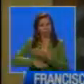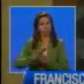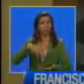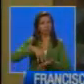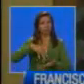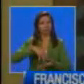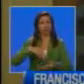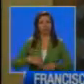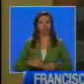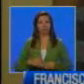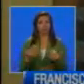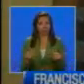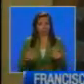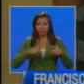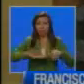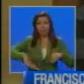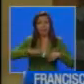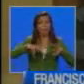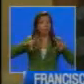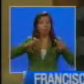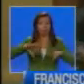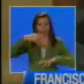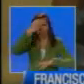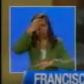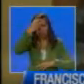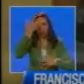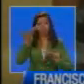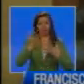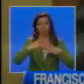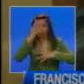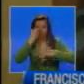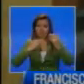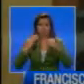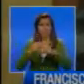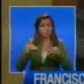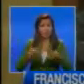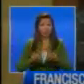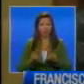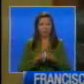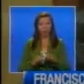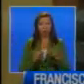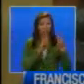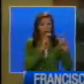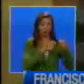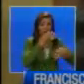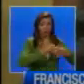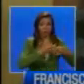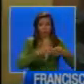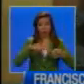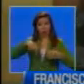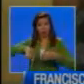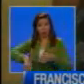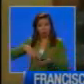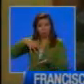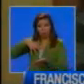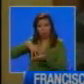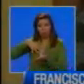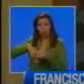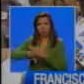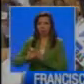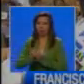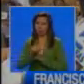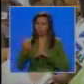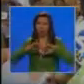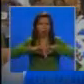eminentemente educativo, académico, y que no tiene nada que ver en un proceso penal con el interno